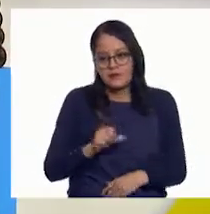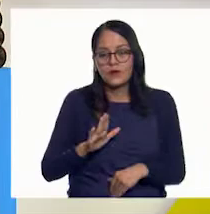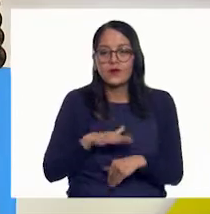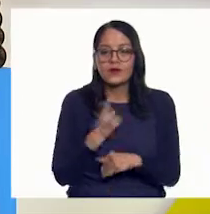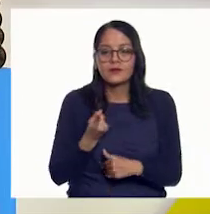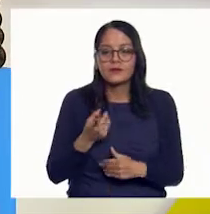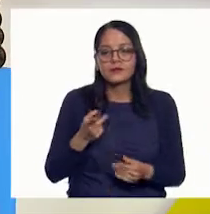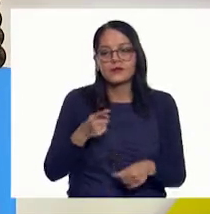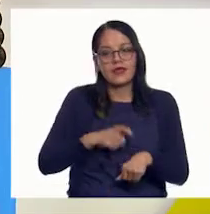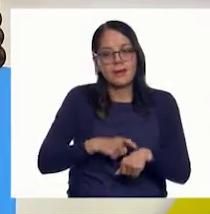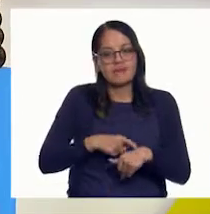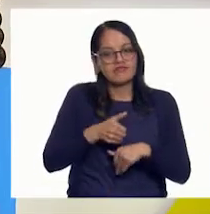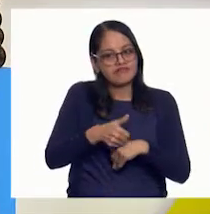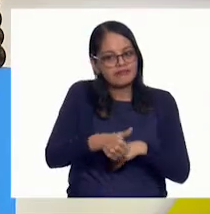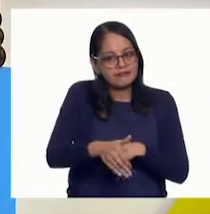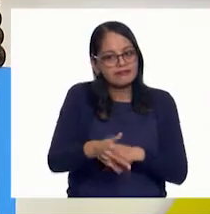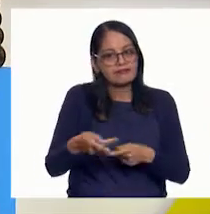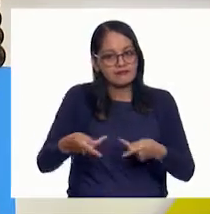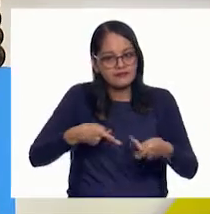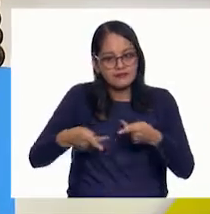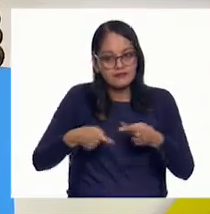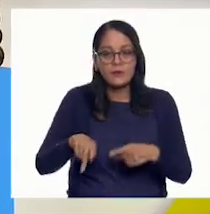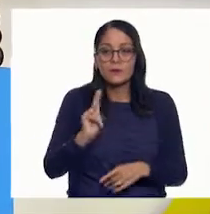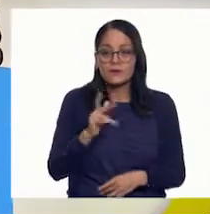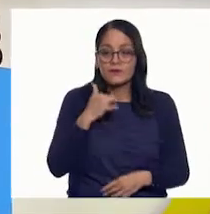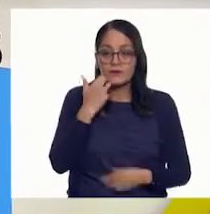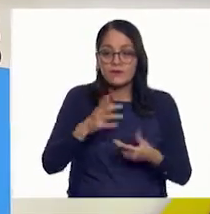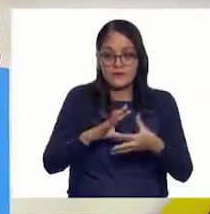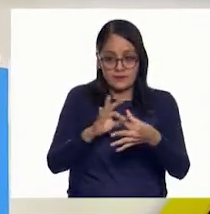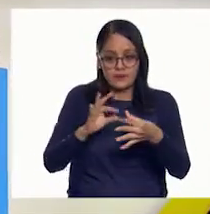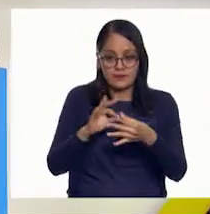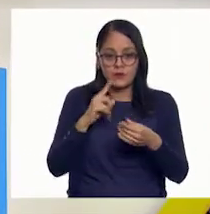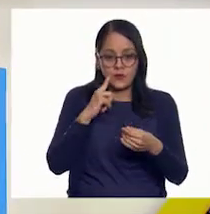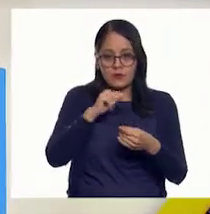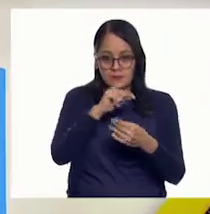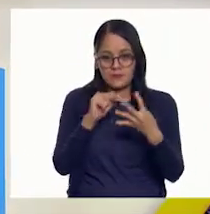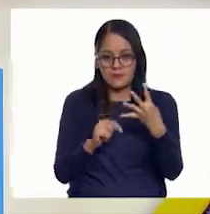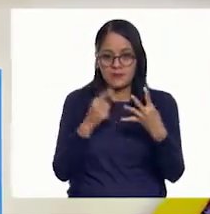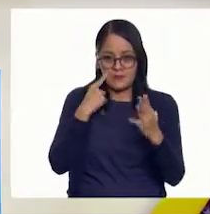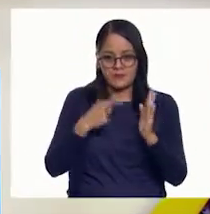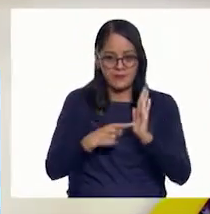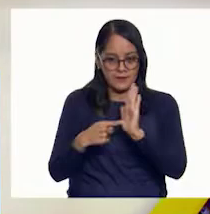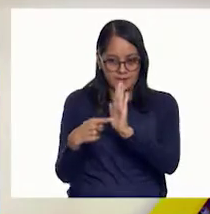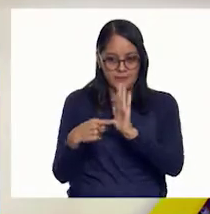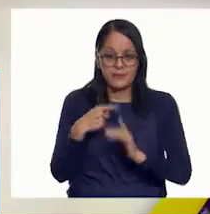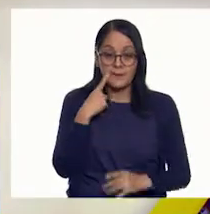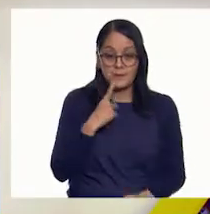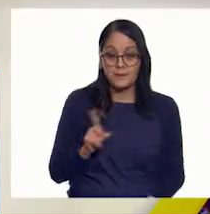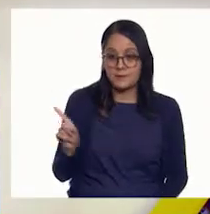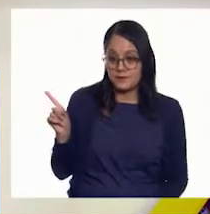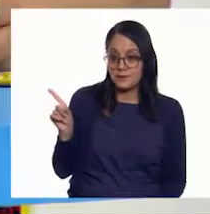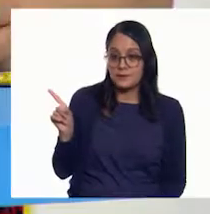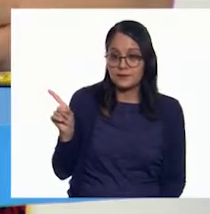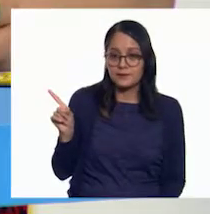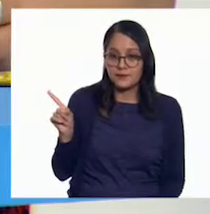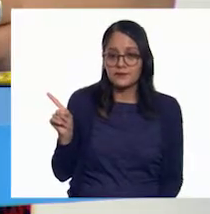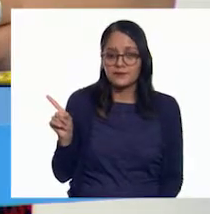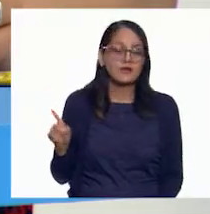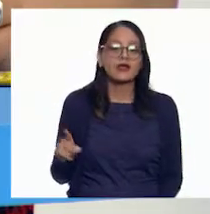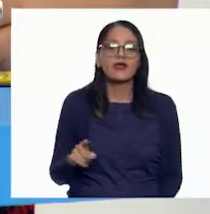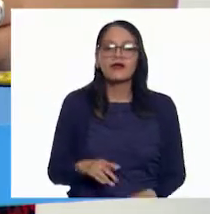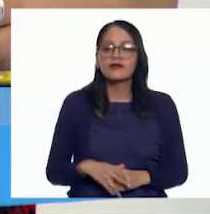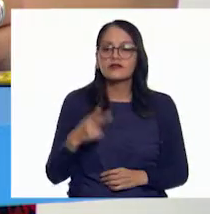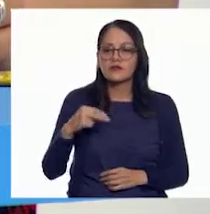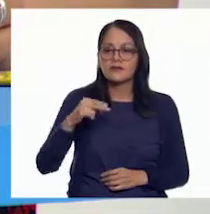poquito más de tiempo. Uh-huh. Sin embargo, les quise traer las especias para que ustedes las vieran. Estos que tenemos aquí son